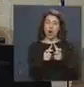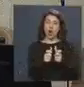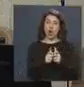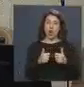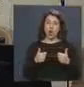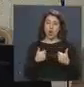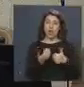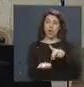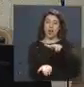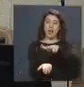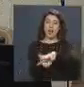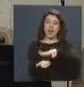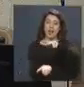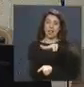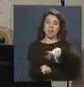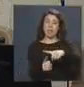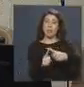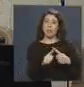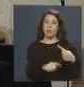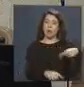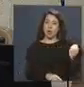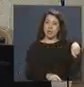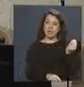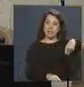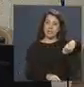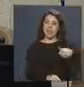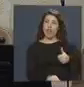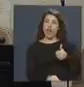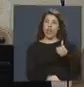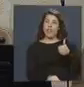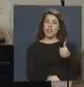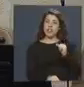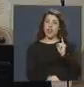sea ratificado por el Senado, que